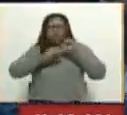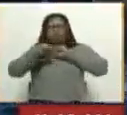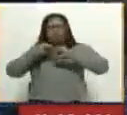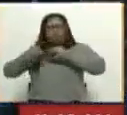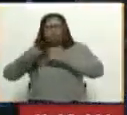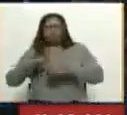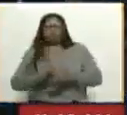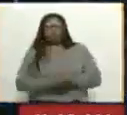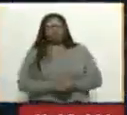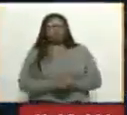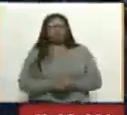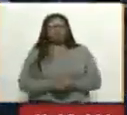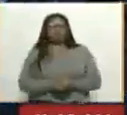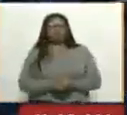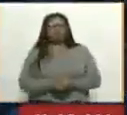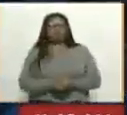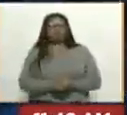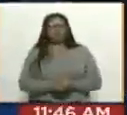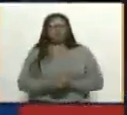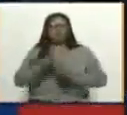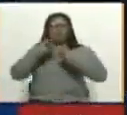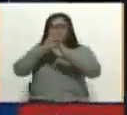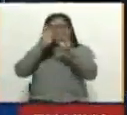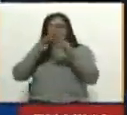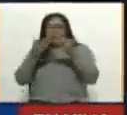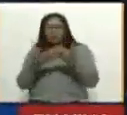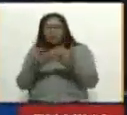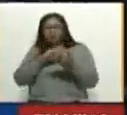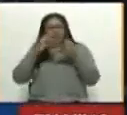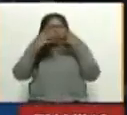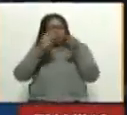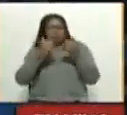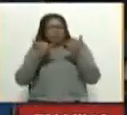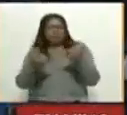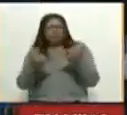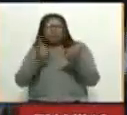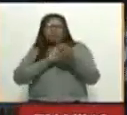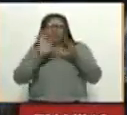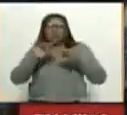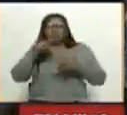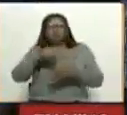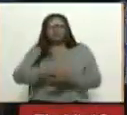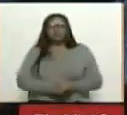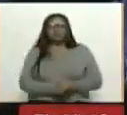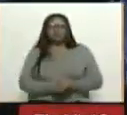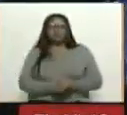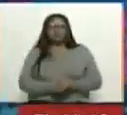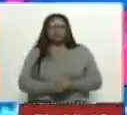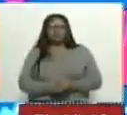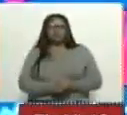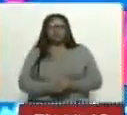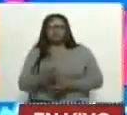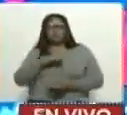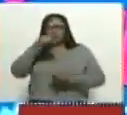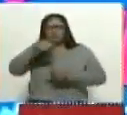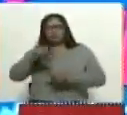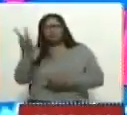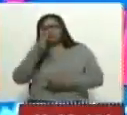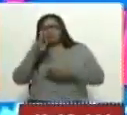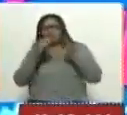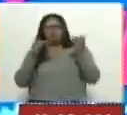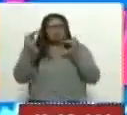y es por eso que no comprenden desde las élites del poder Por qué Venezuela es capaz